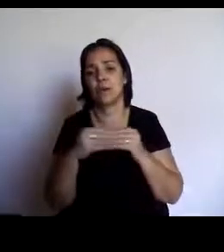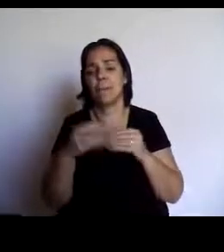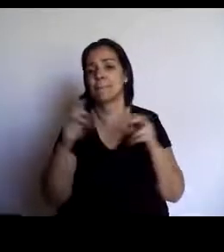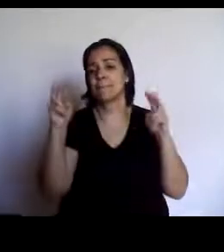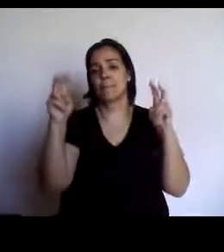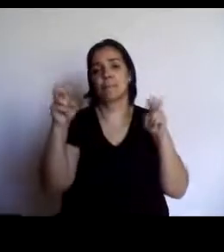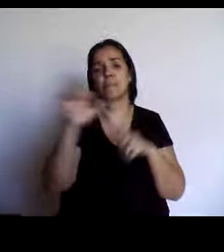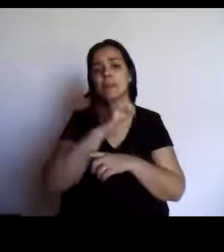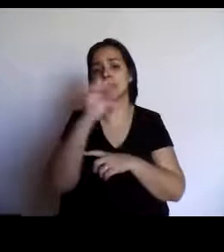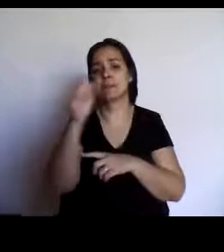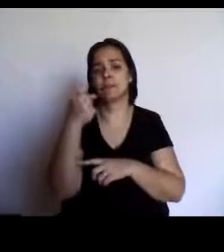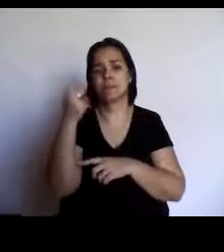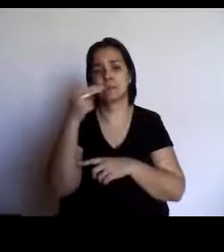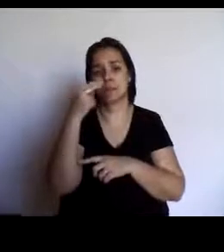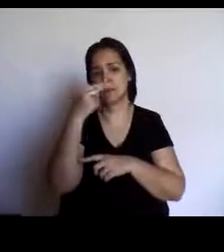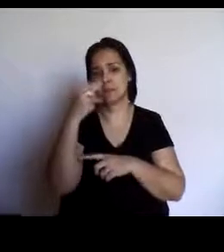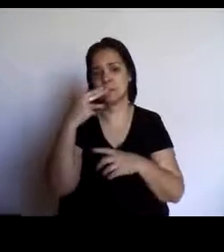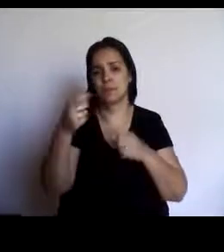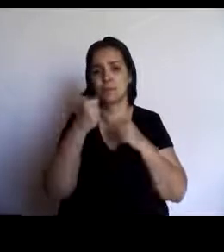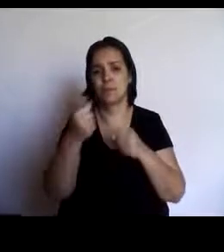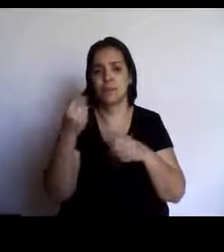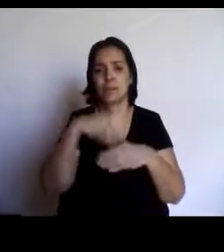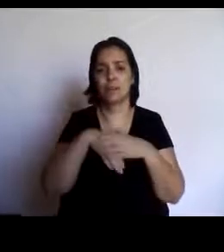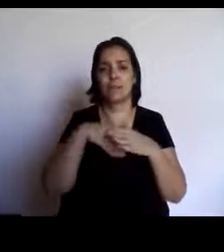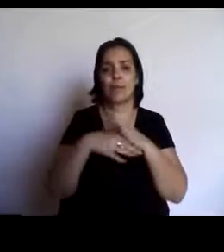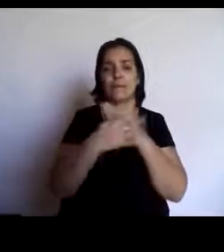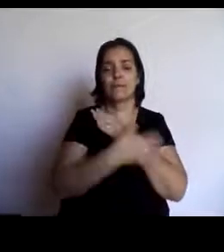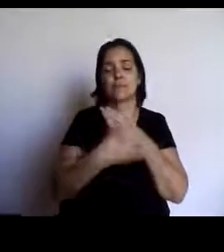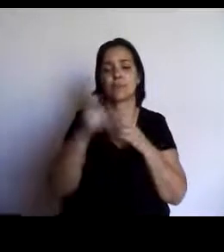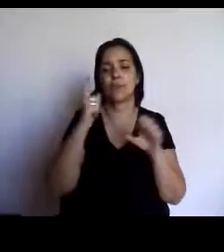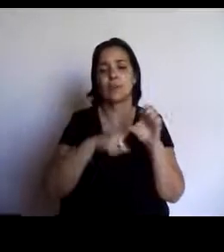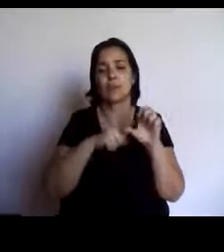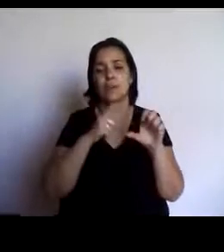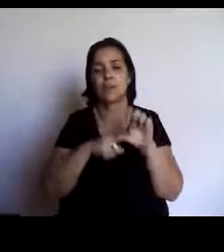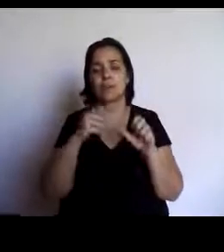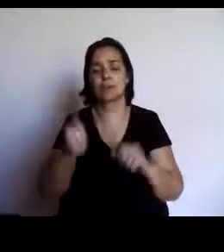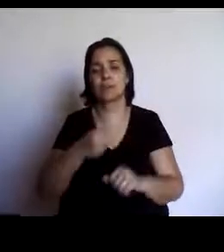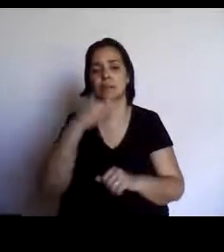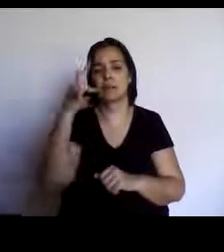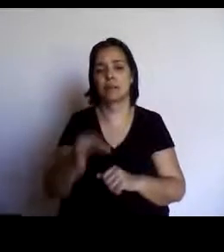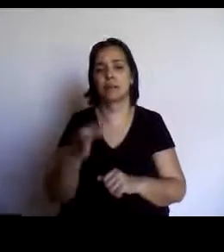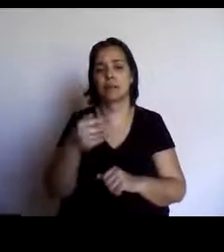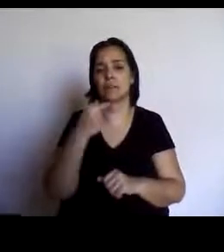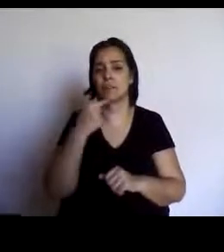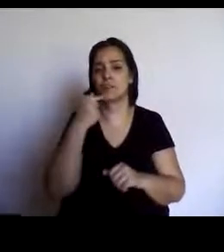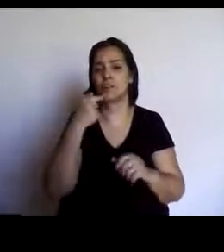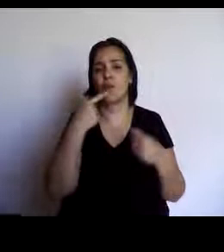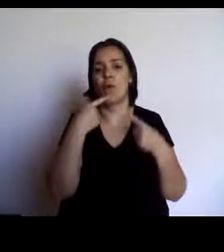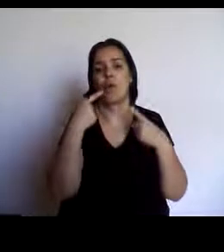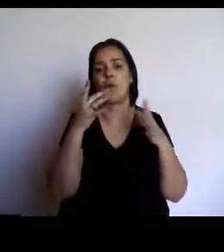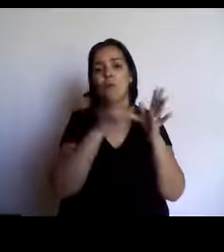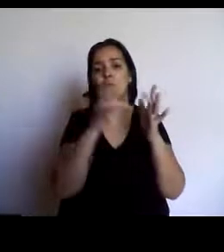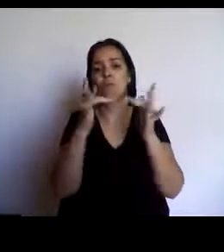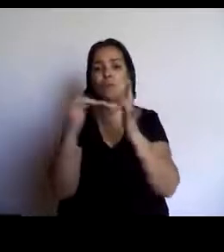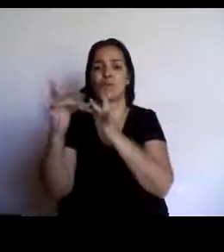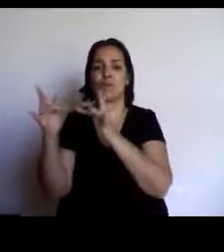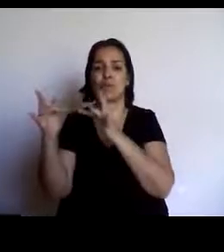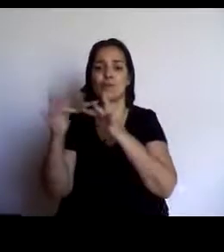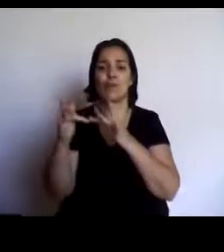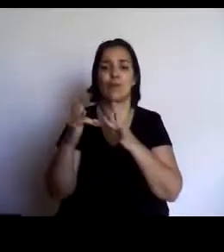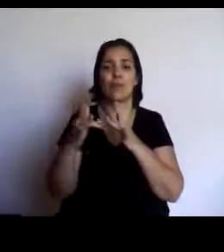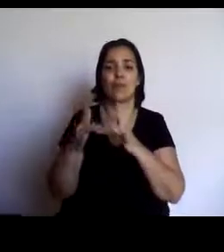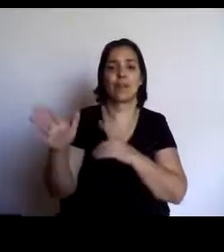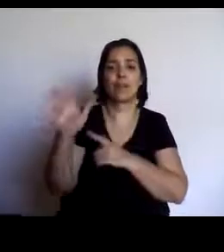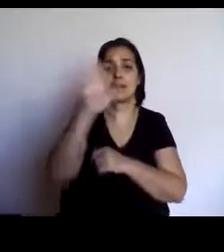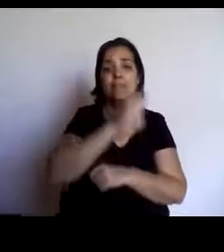que presenten interés potencial para la administración local extremeña. Además, contribuye a establecer contacto con el resto de regiones y municipios europeos